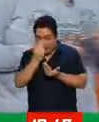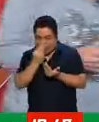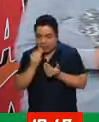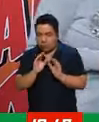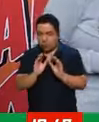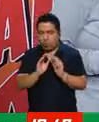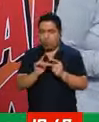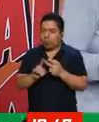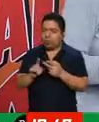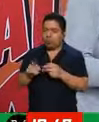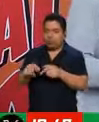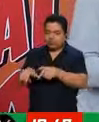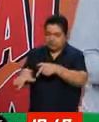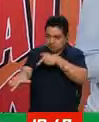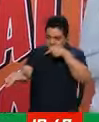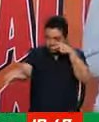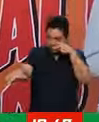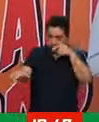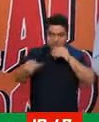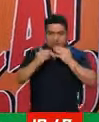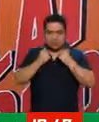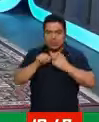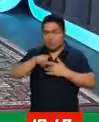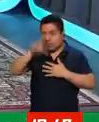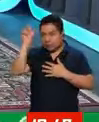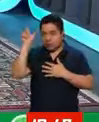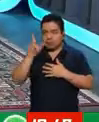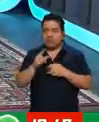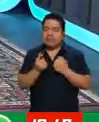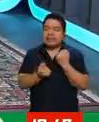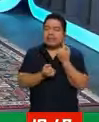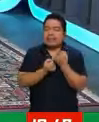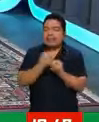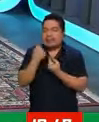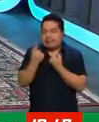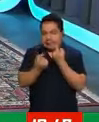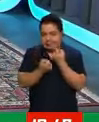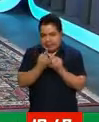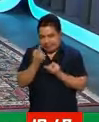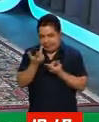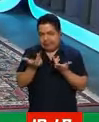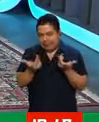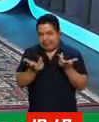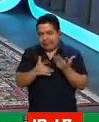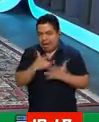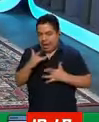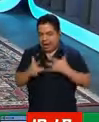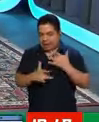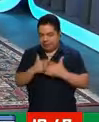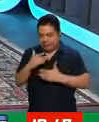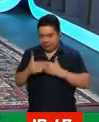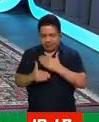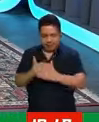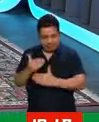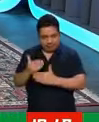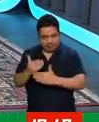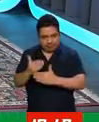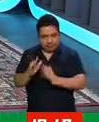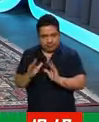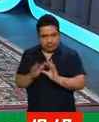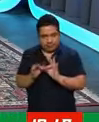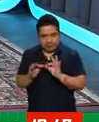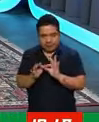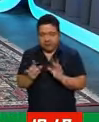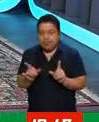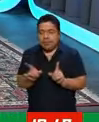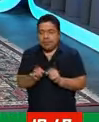sale usted francotirador, bueno, o algo sí, así, loco. Es que sí hay cosas sí, terribles, hay cosas, pero a lo mejor nosotros hay sucesos como entendemos muy... el... Ah, ya no le sale. Ahí